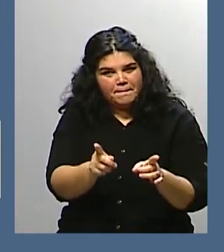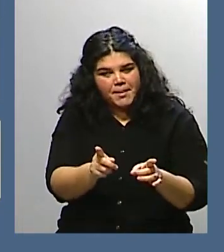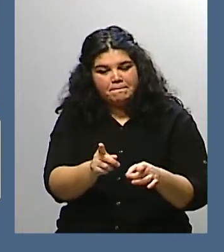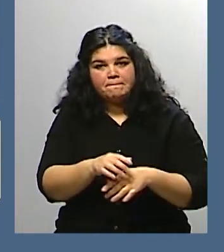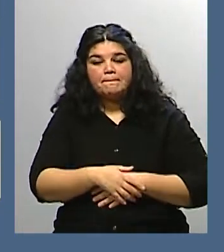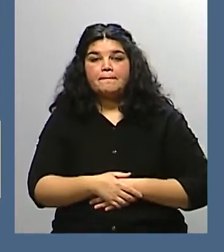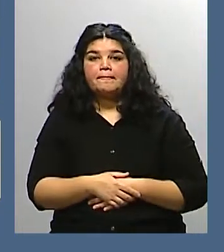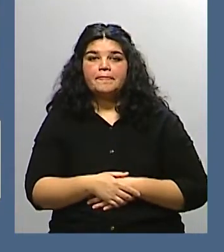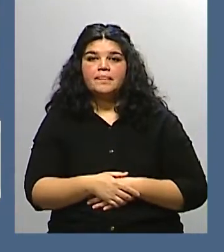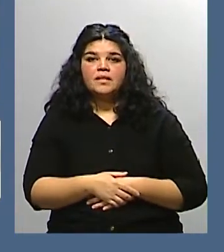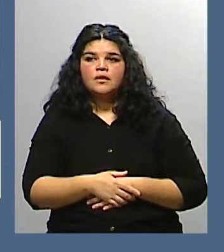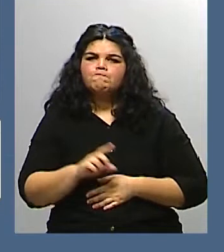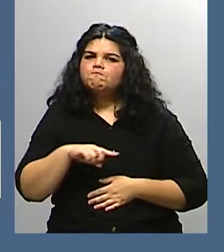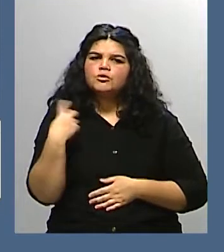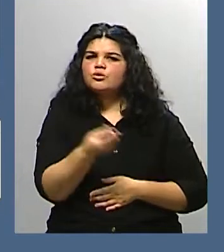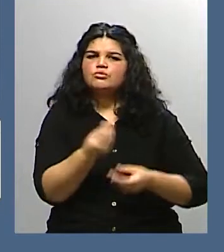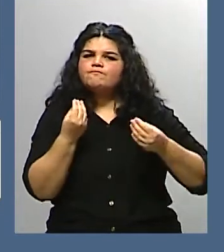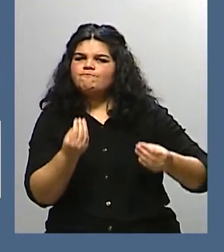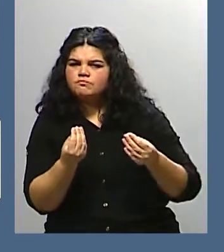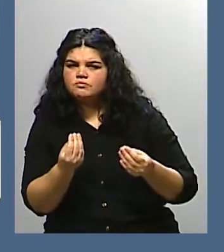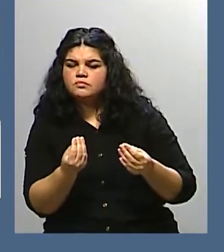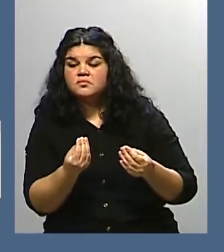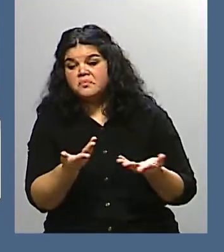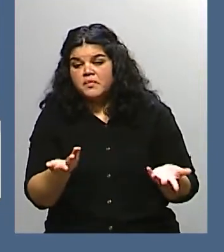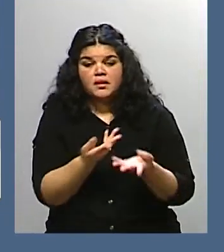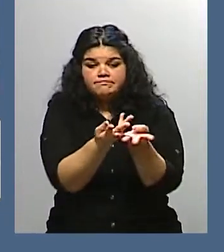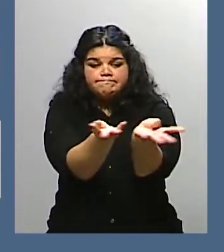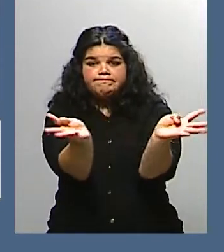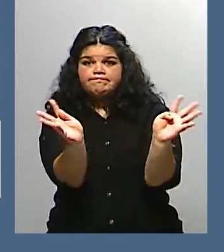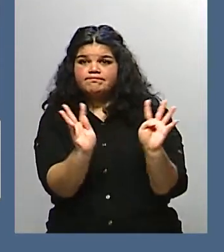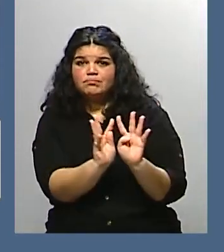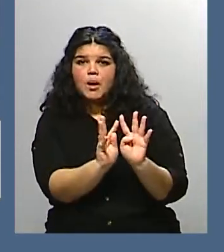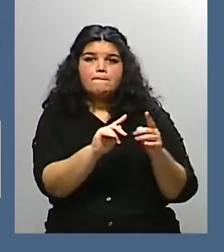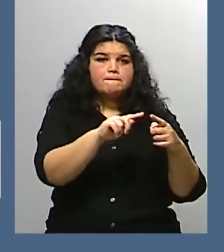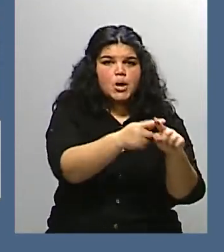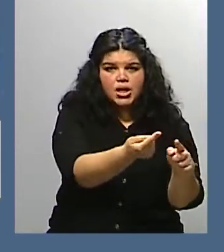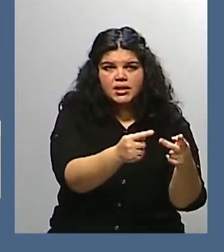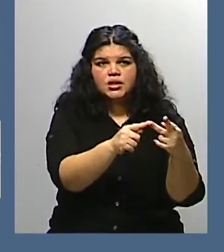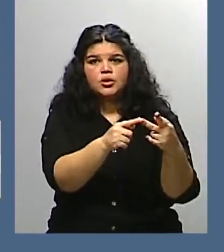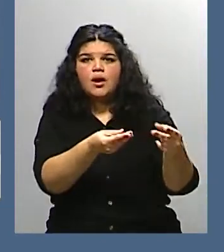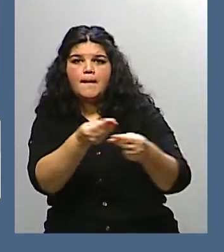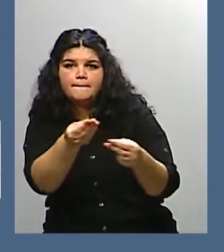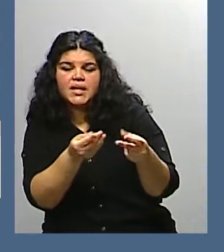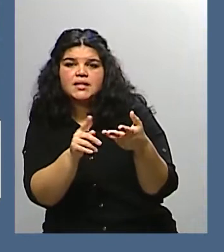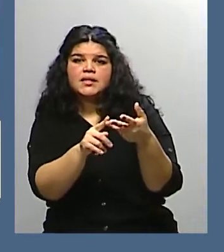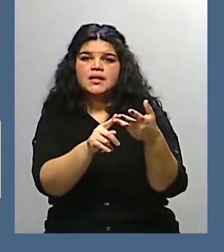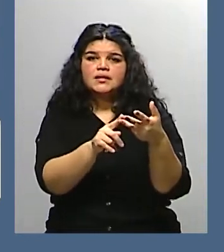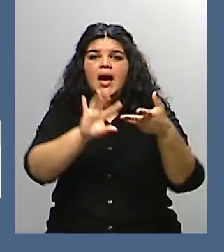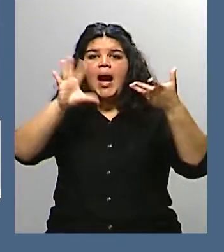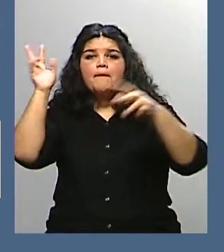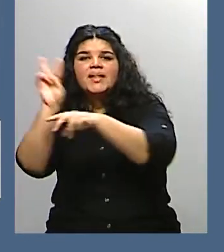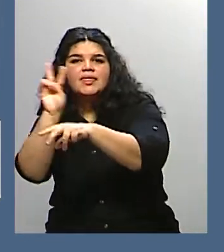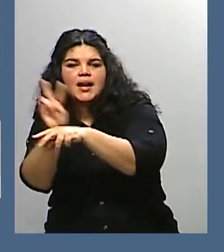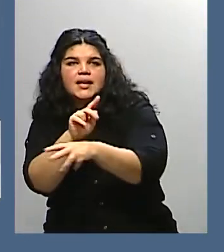Desafortunadamente nos toca sentarnos todos alrededor de la misma mesa, políticos, empresarios,